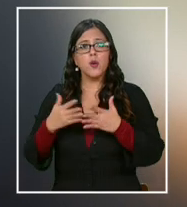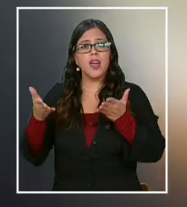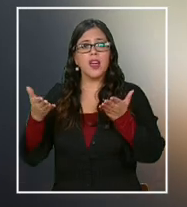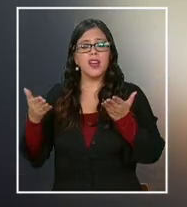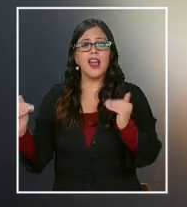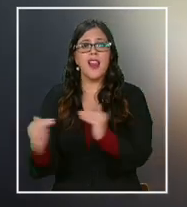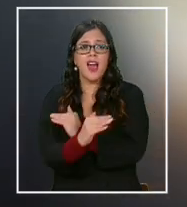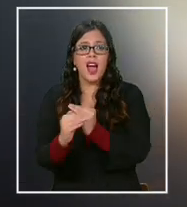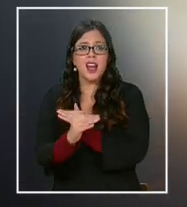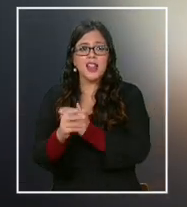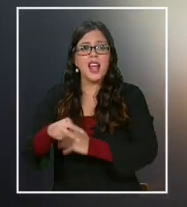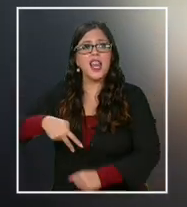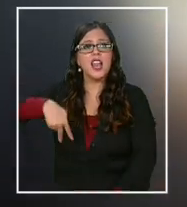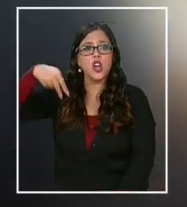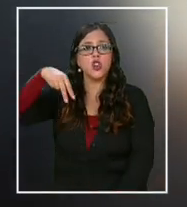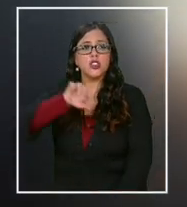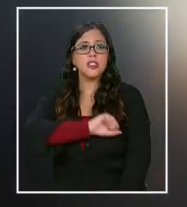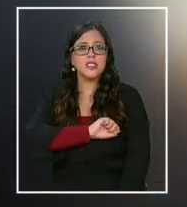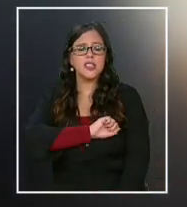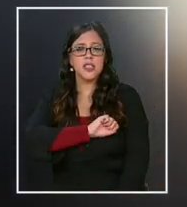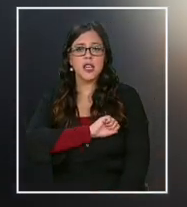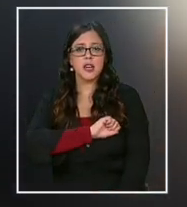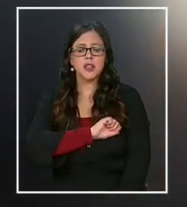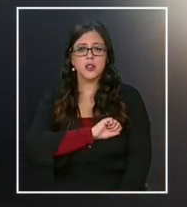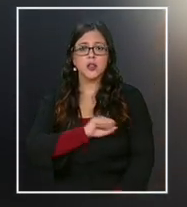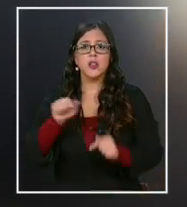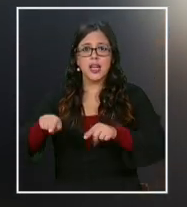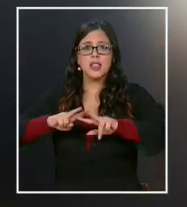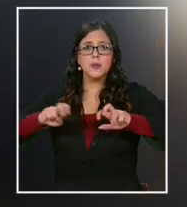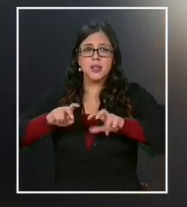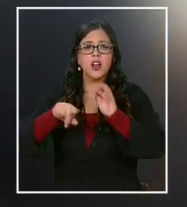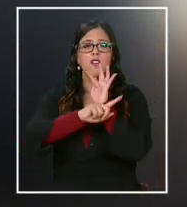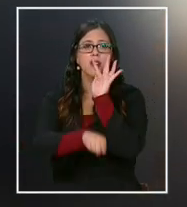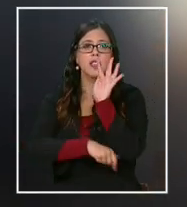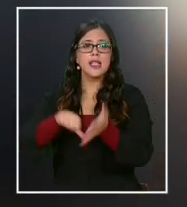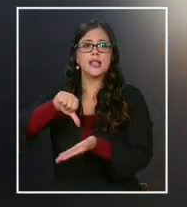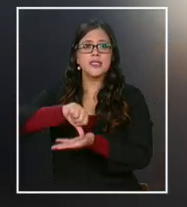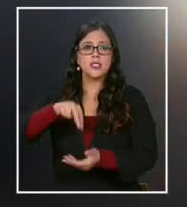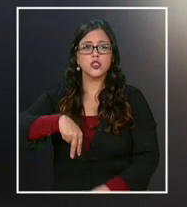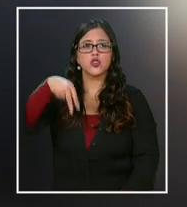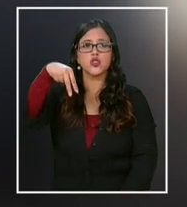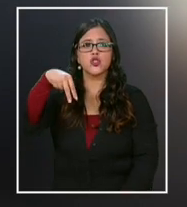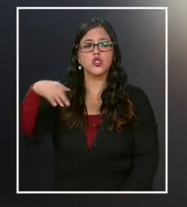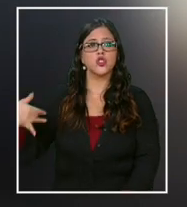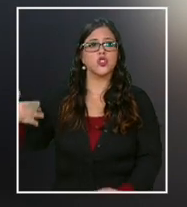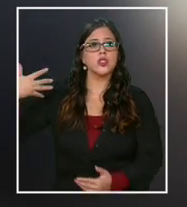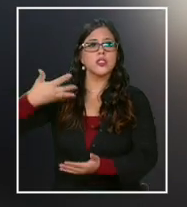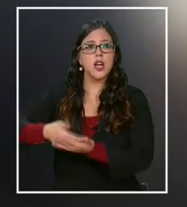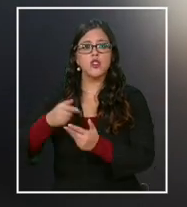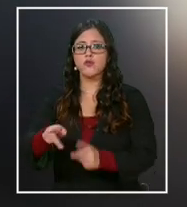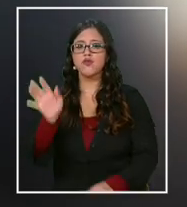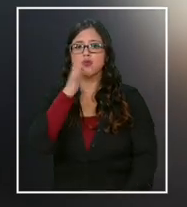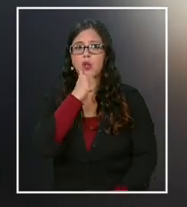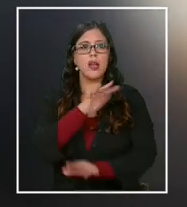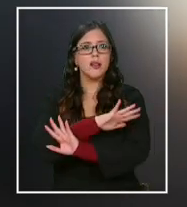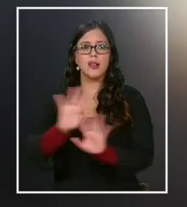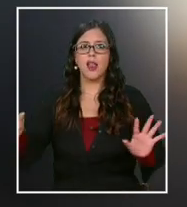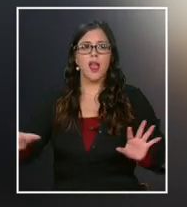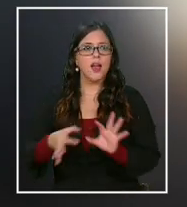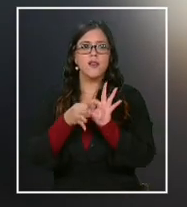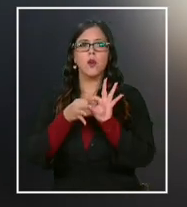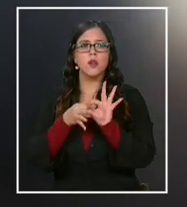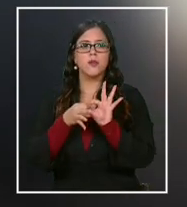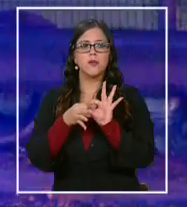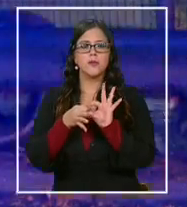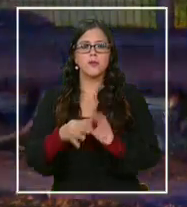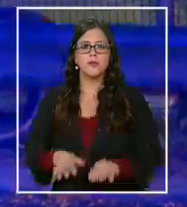el sector norte de Santiago, que está investigando la Fiscalía Centro Norte, hasta el momento no existe ninguna vinculación entre